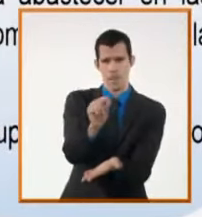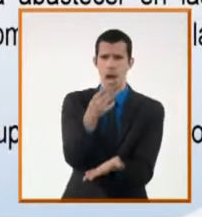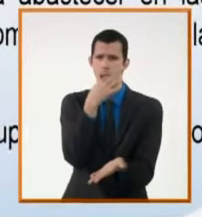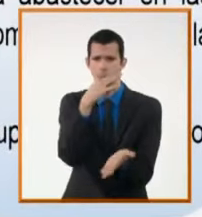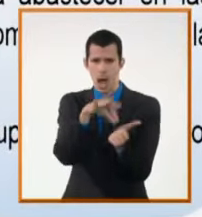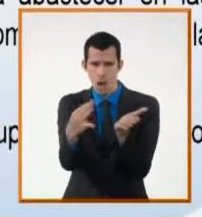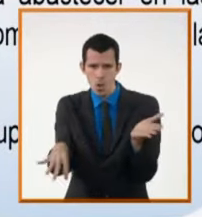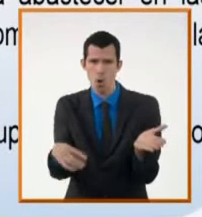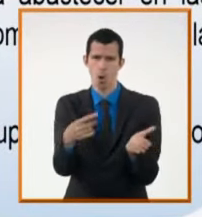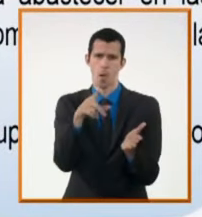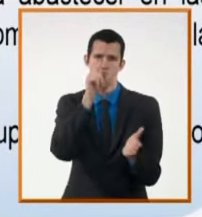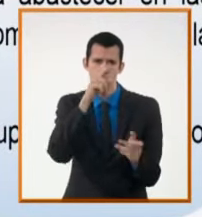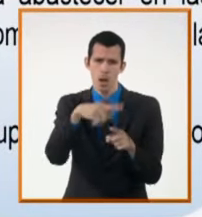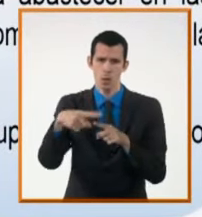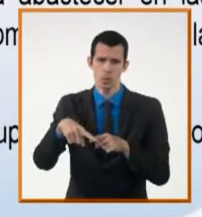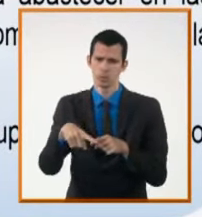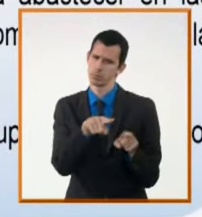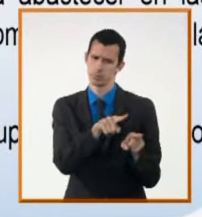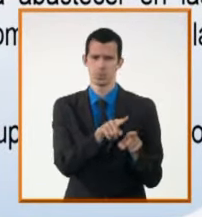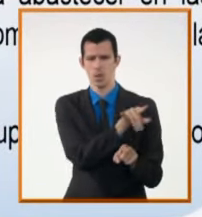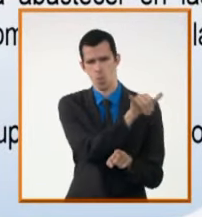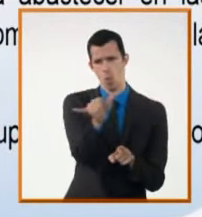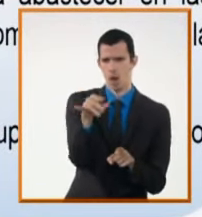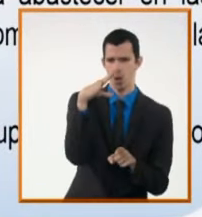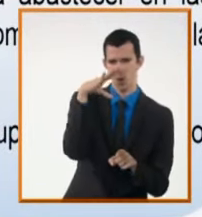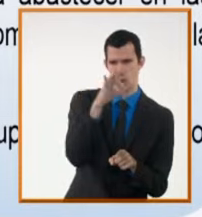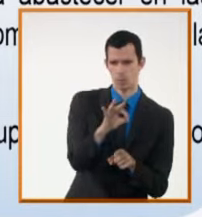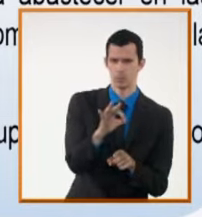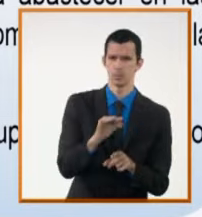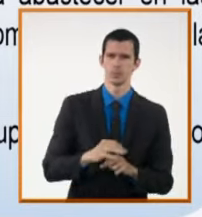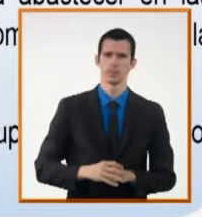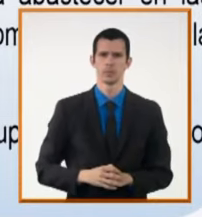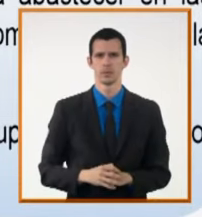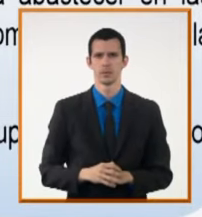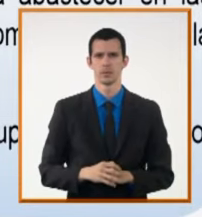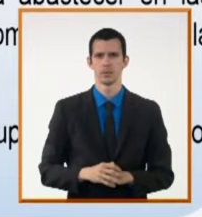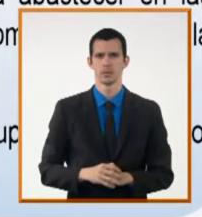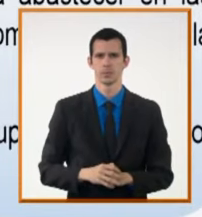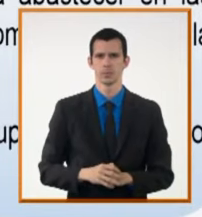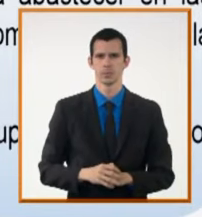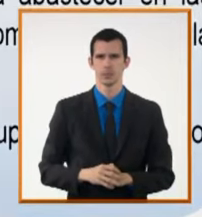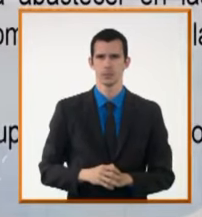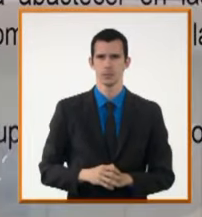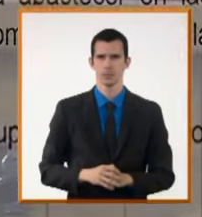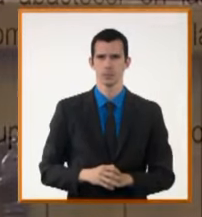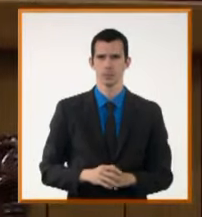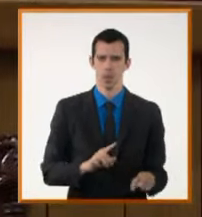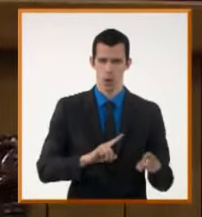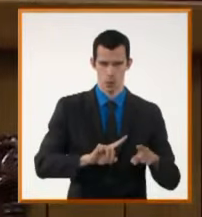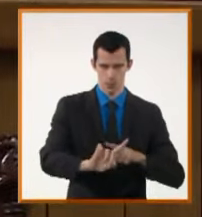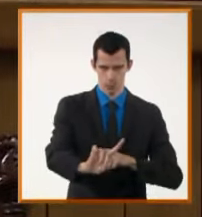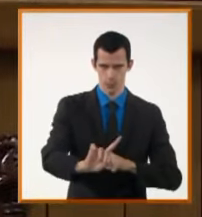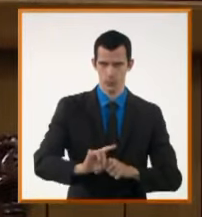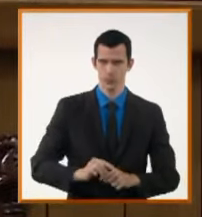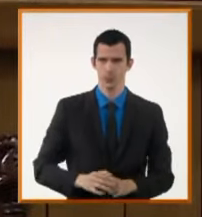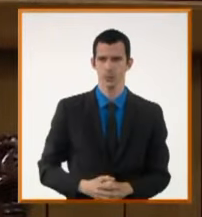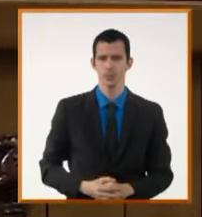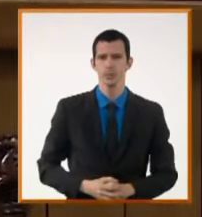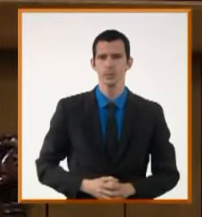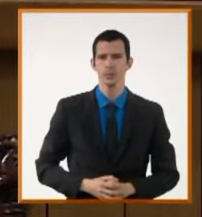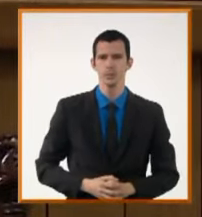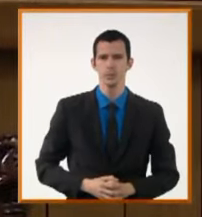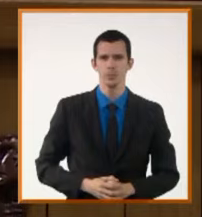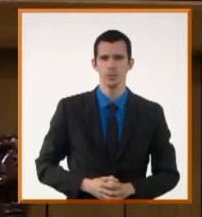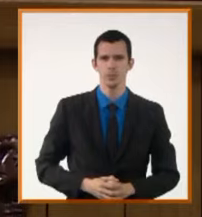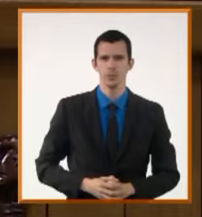empezando por todos coincidir en que es increíble un país como el nuestro, que tiene que